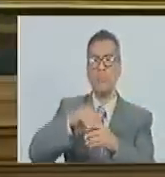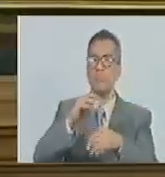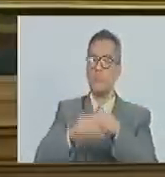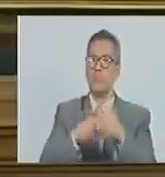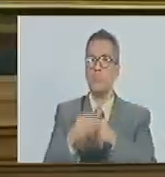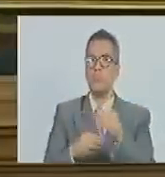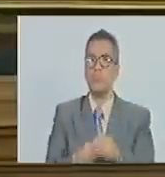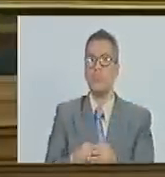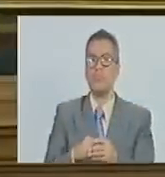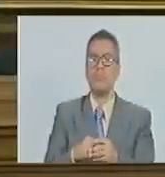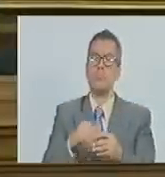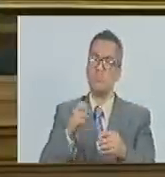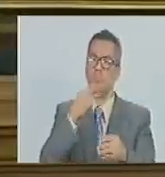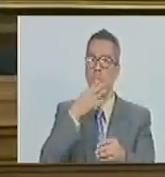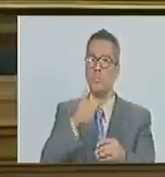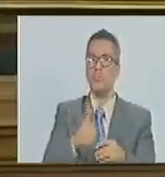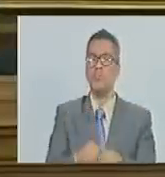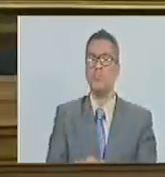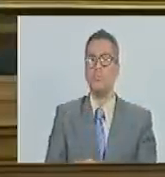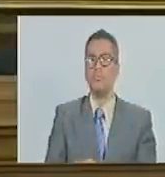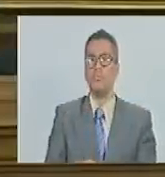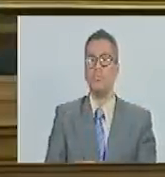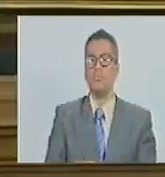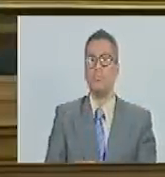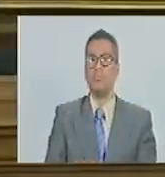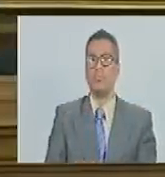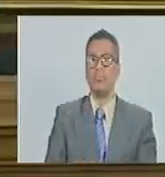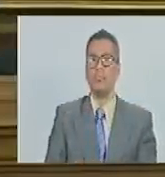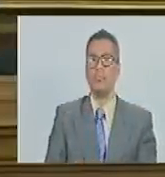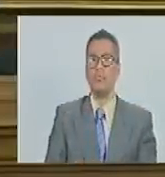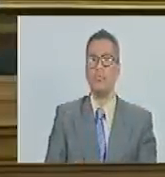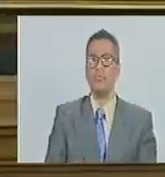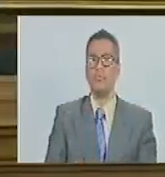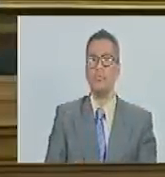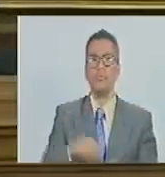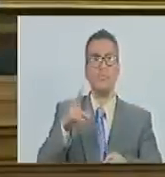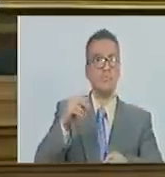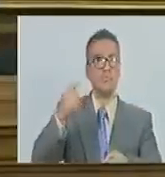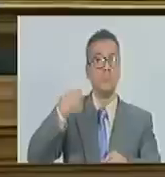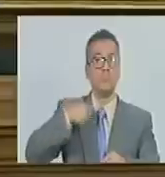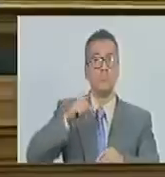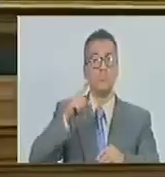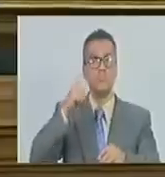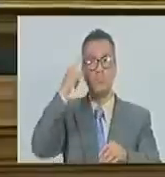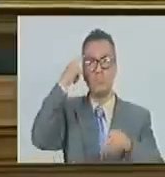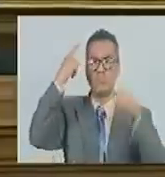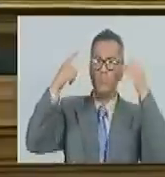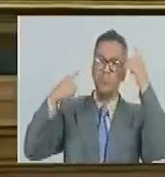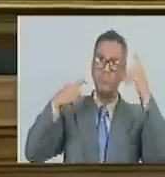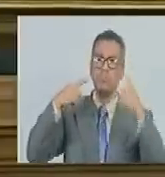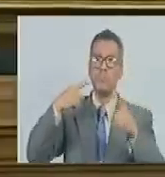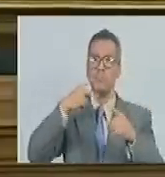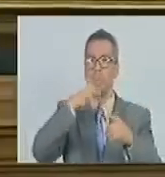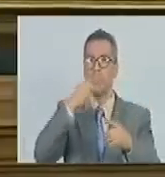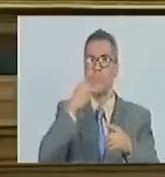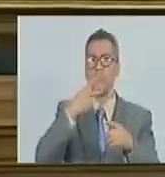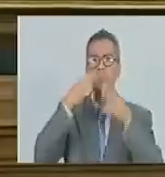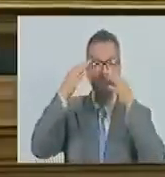transcurriera plácida y tranquila. Y eso no es una alusión política, eso es una